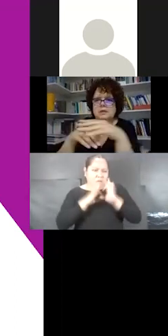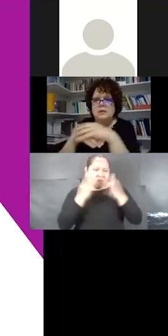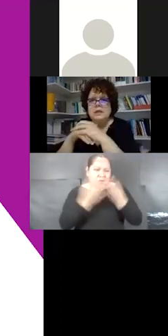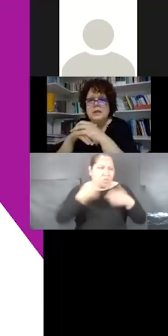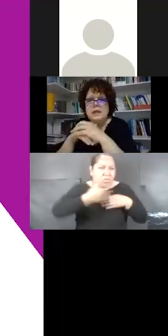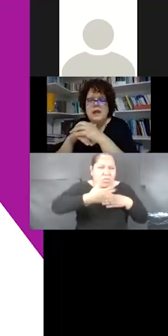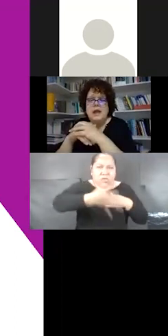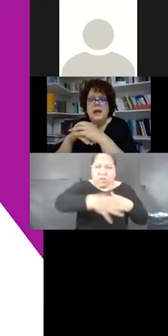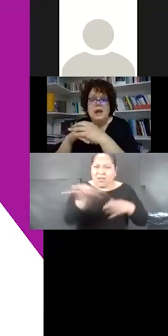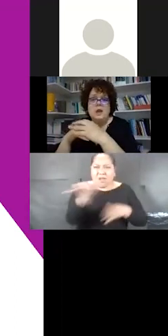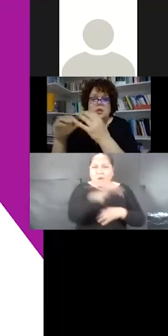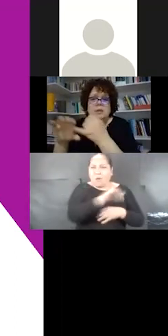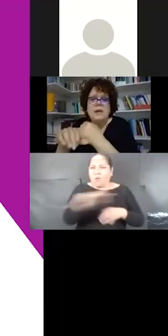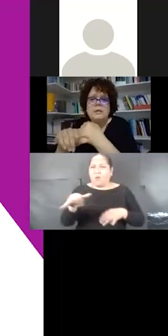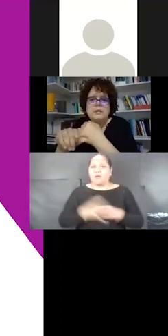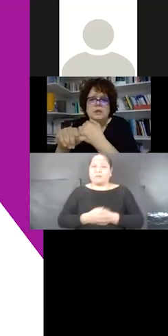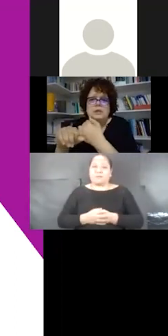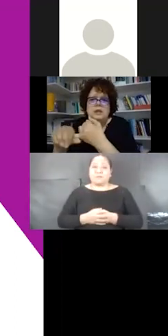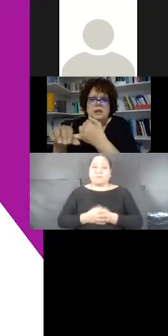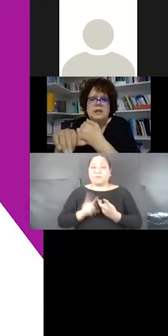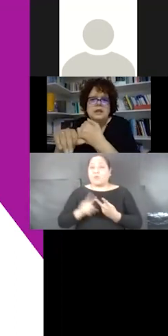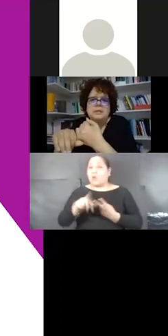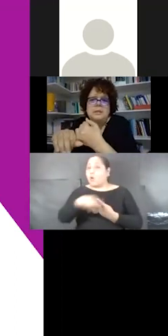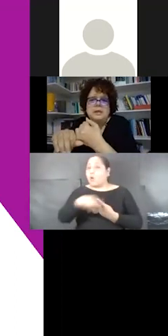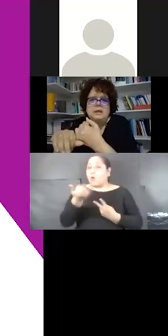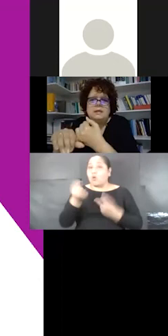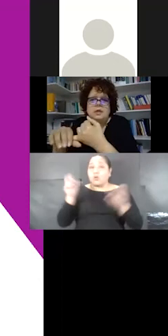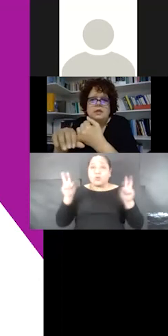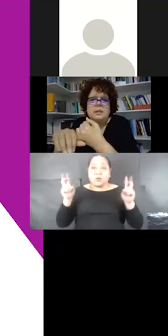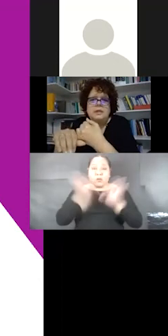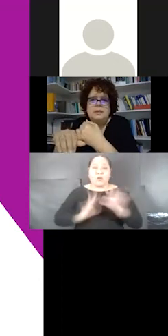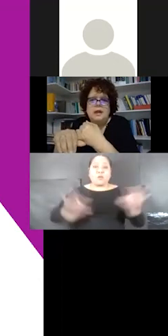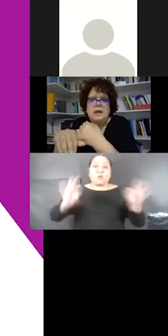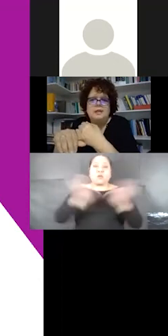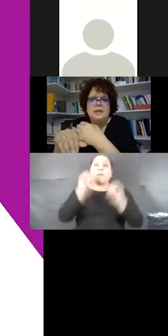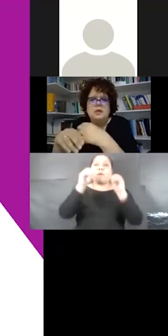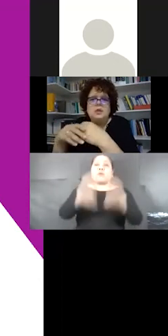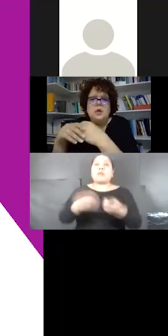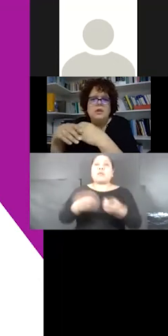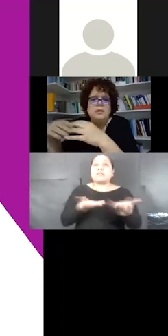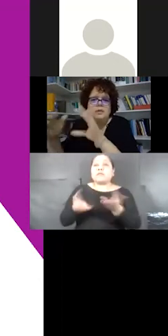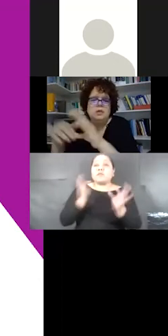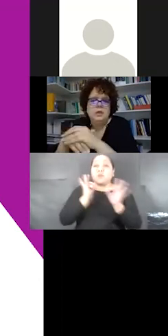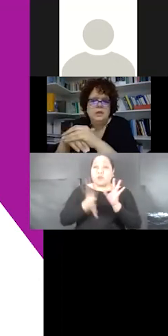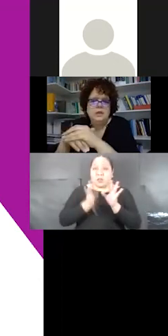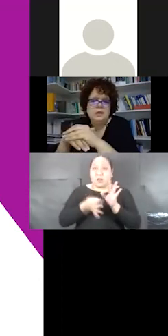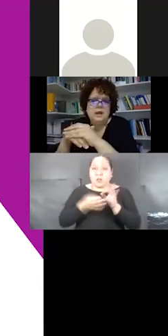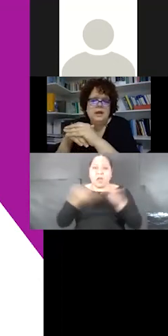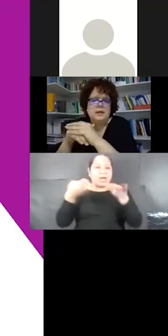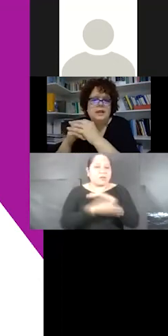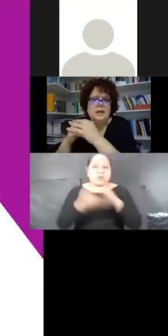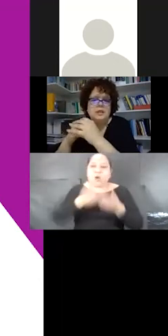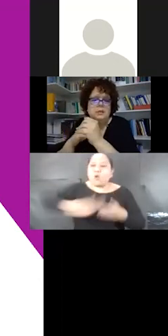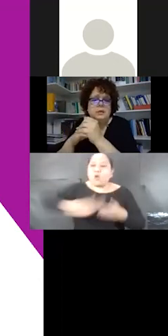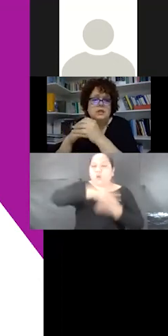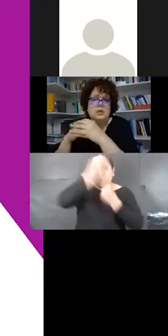demás, ¿no? El otro tema que es muy importante es el implementar el servicio de intérprete para el acceso a toda la información y a las que